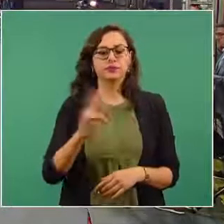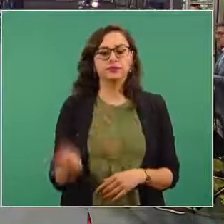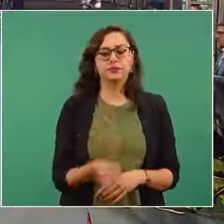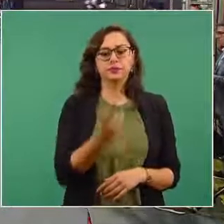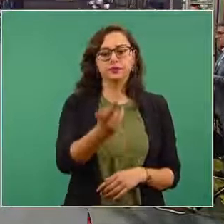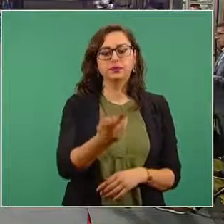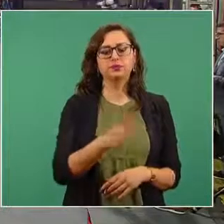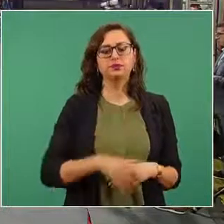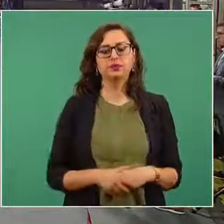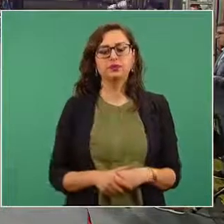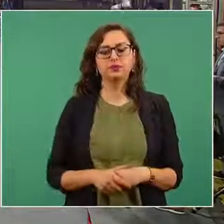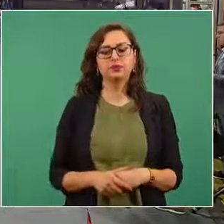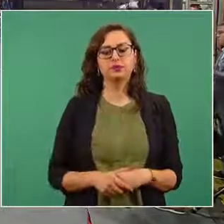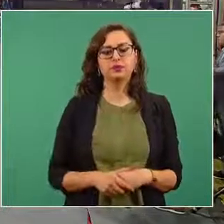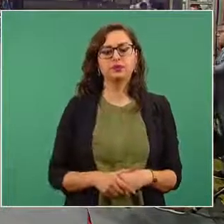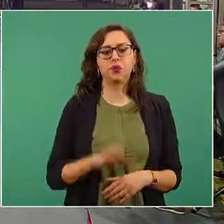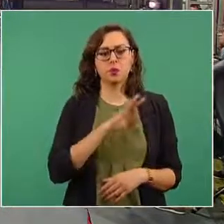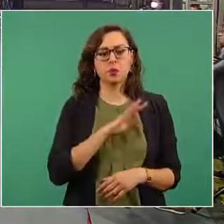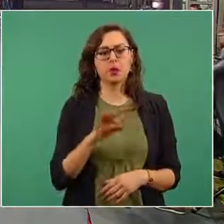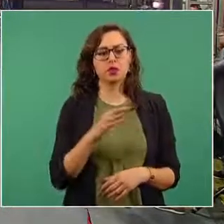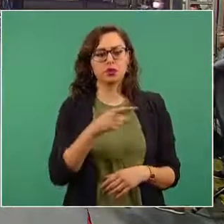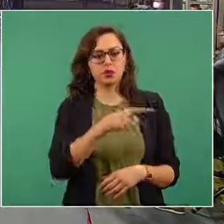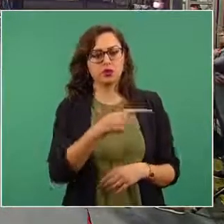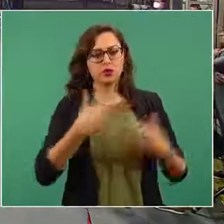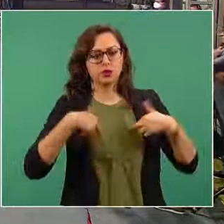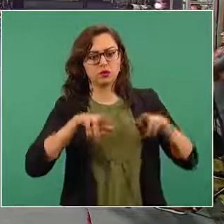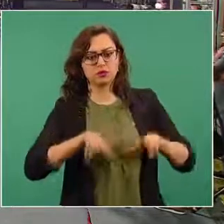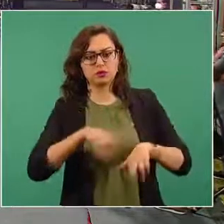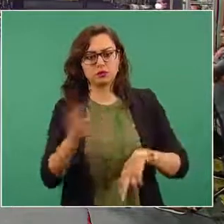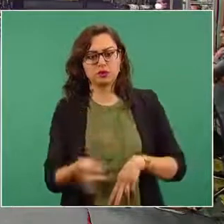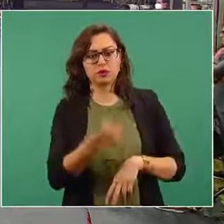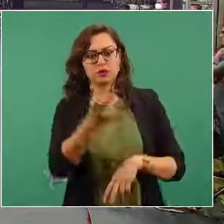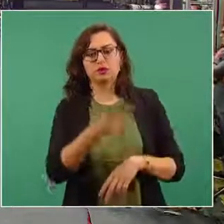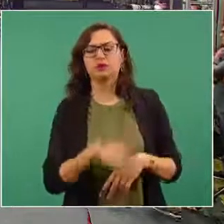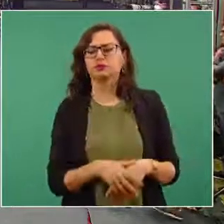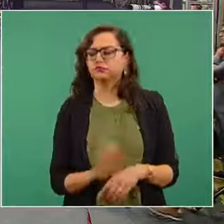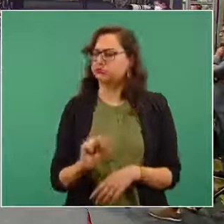¿pudiera hacerle otra pregunta al canciller? Sí. Sí, por favor, muchísimas gracias.